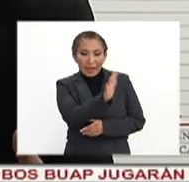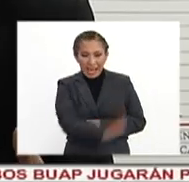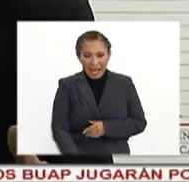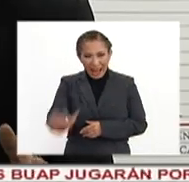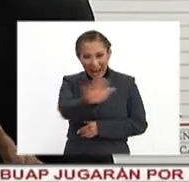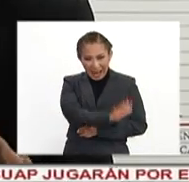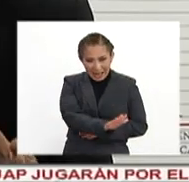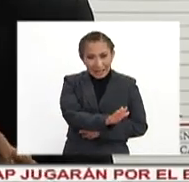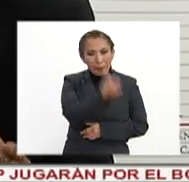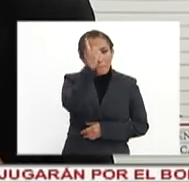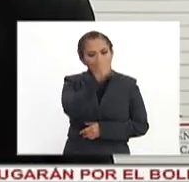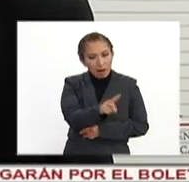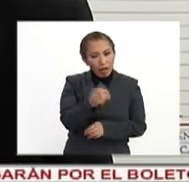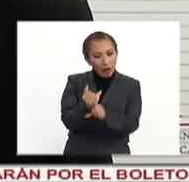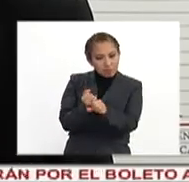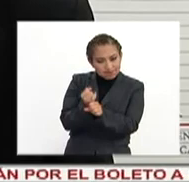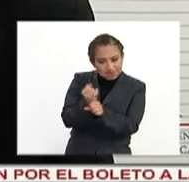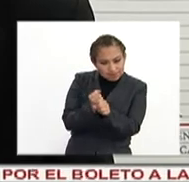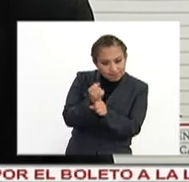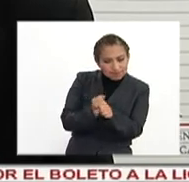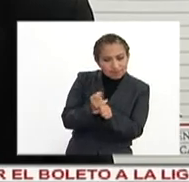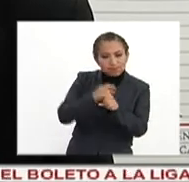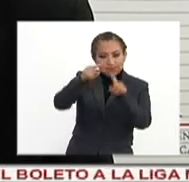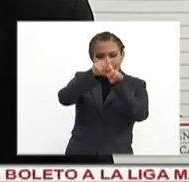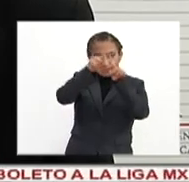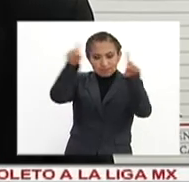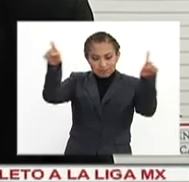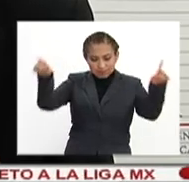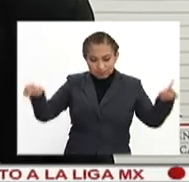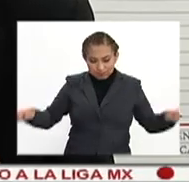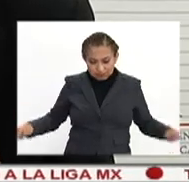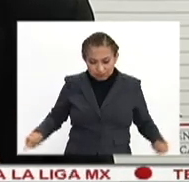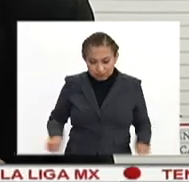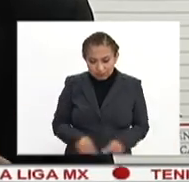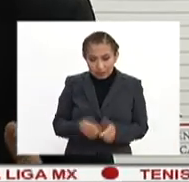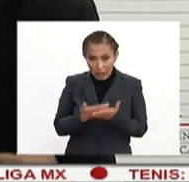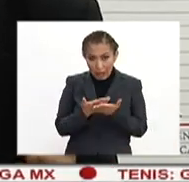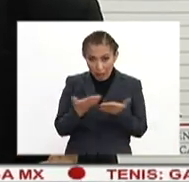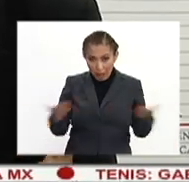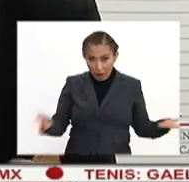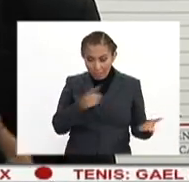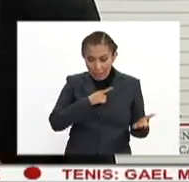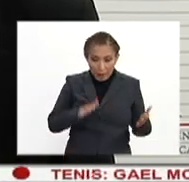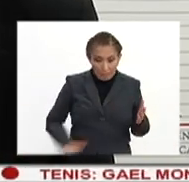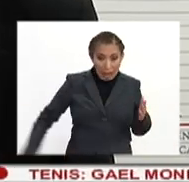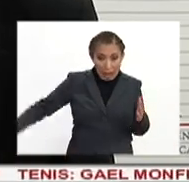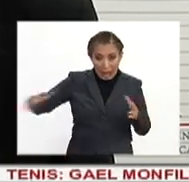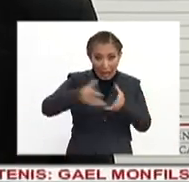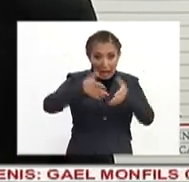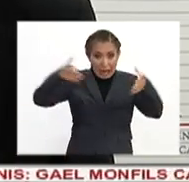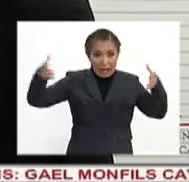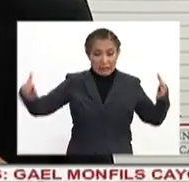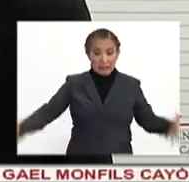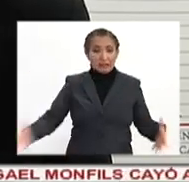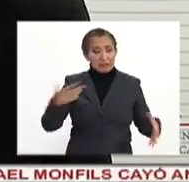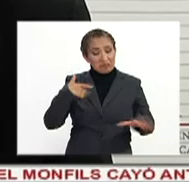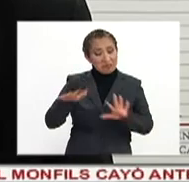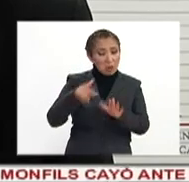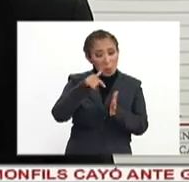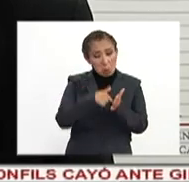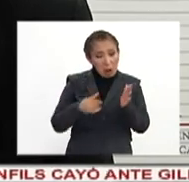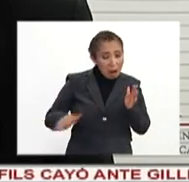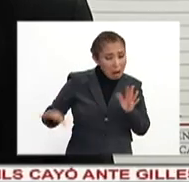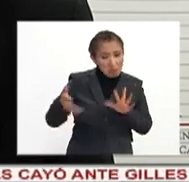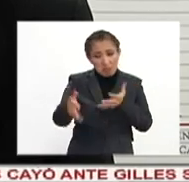área de aplicación del LIDAR sea ahora, y esto es mucho más extenso, en una